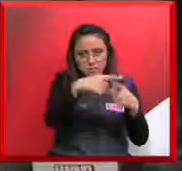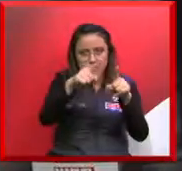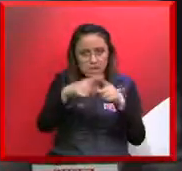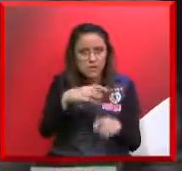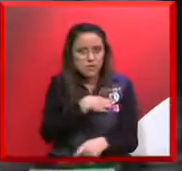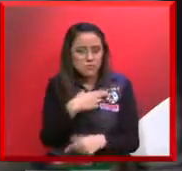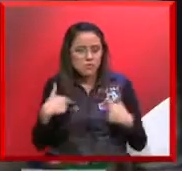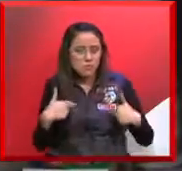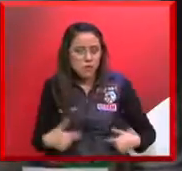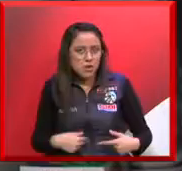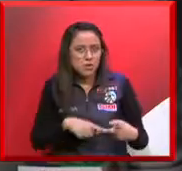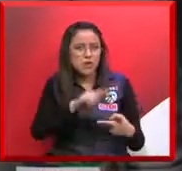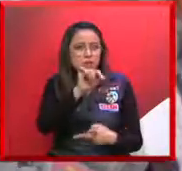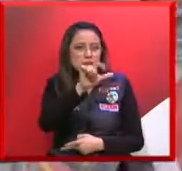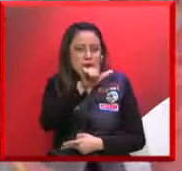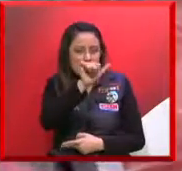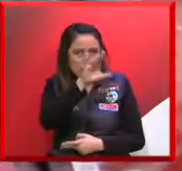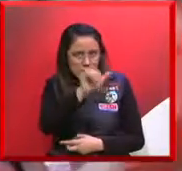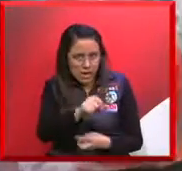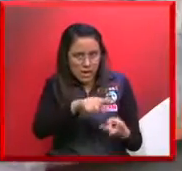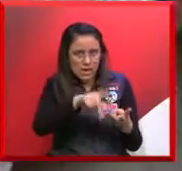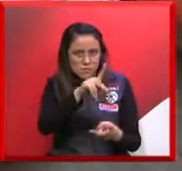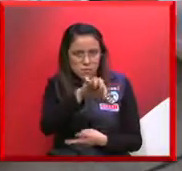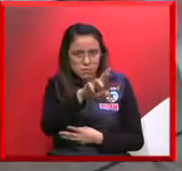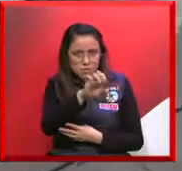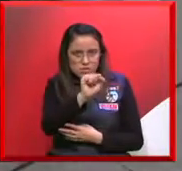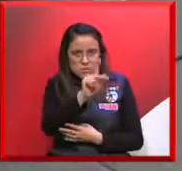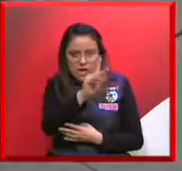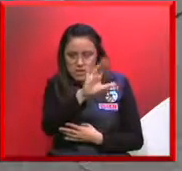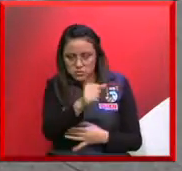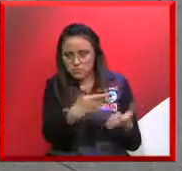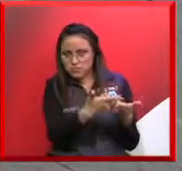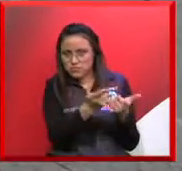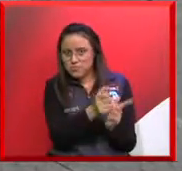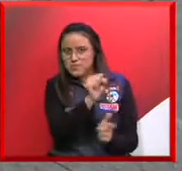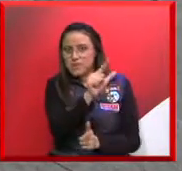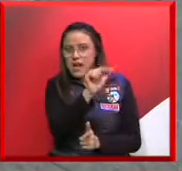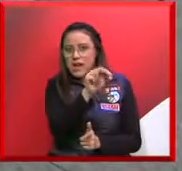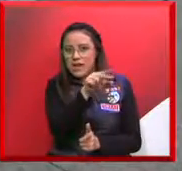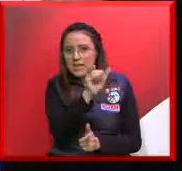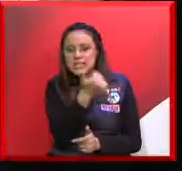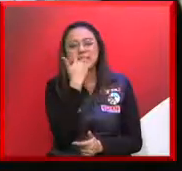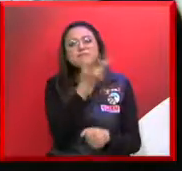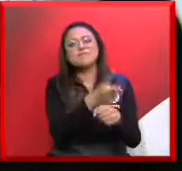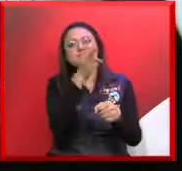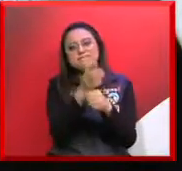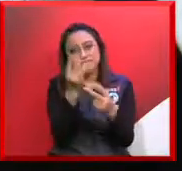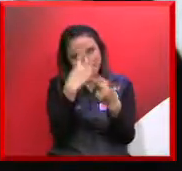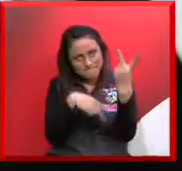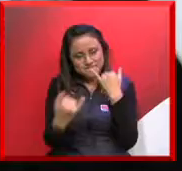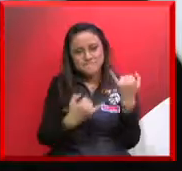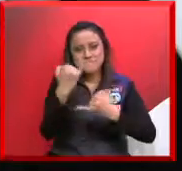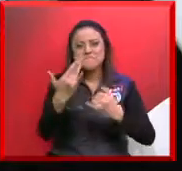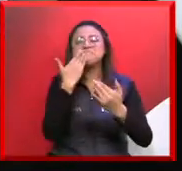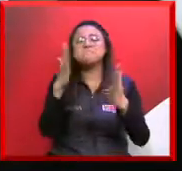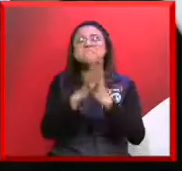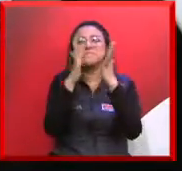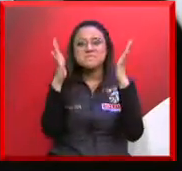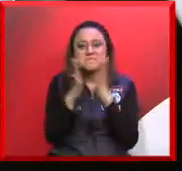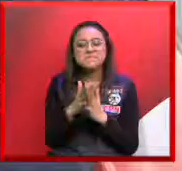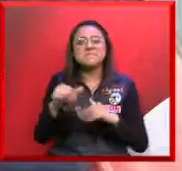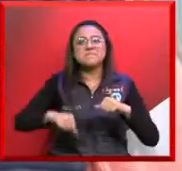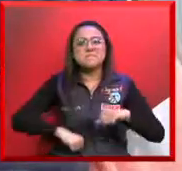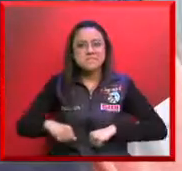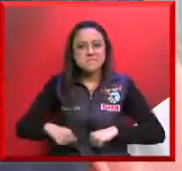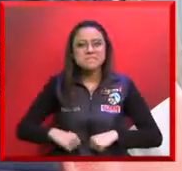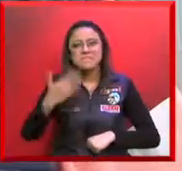humano, Itálica, UPAX y Promoespacio de Grupo Salinas, te invitamos a sumarte al juguetón. Participa, de verdad es una súper